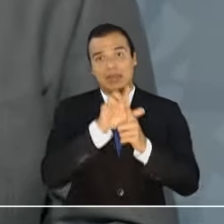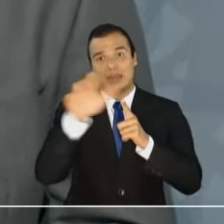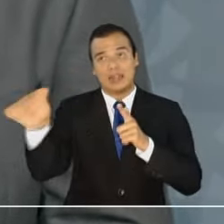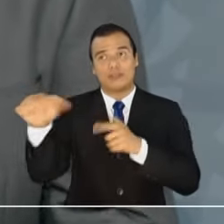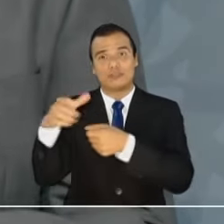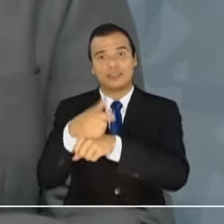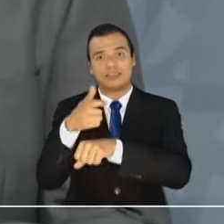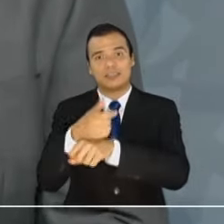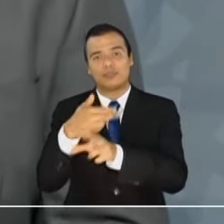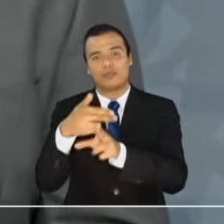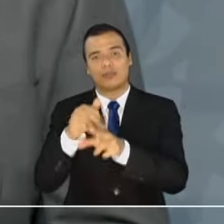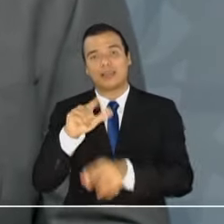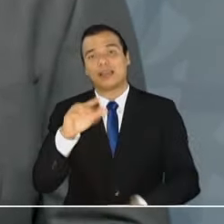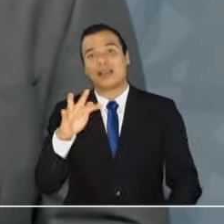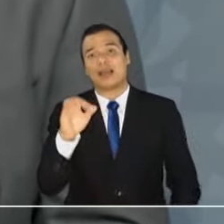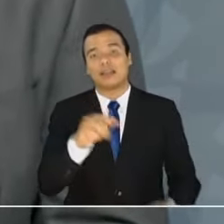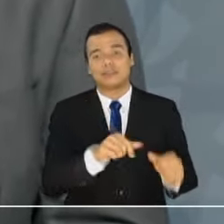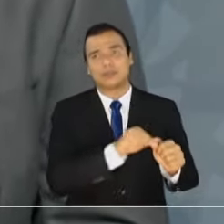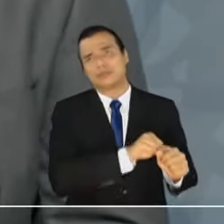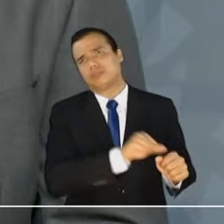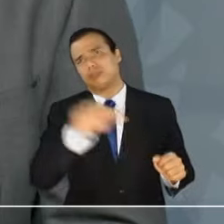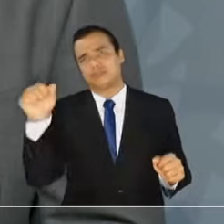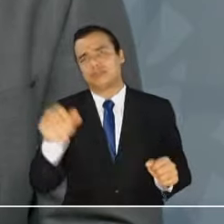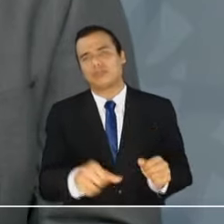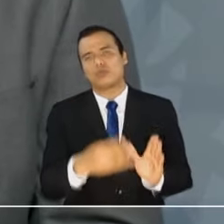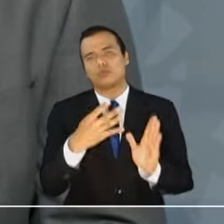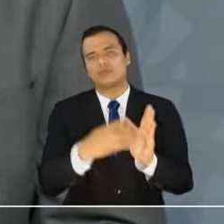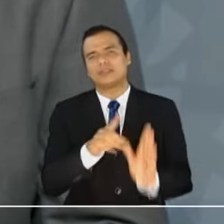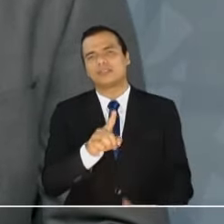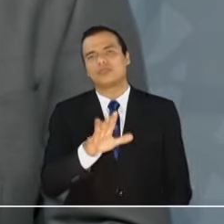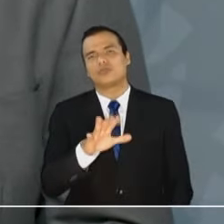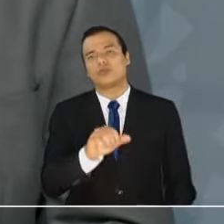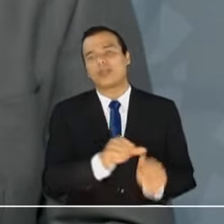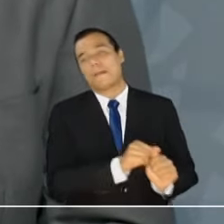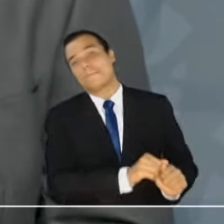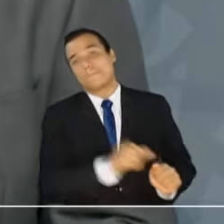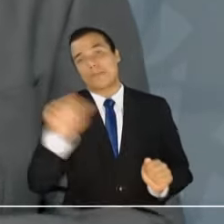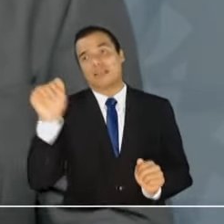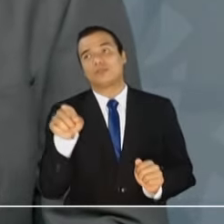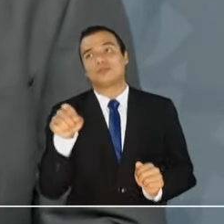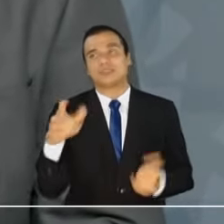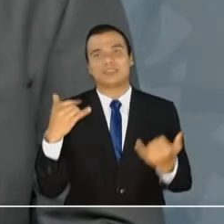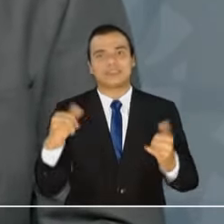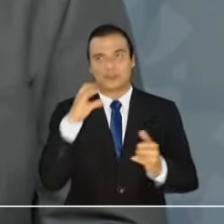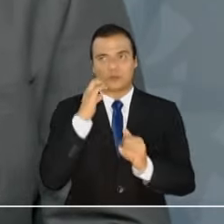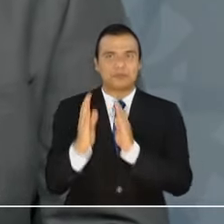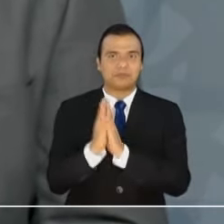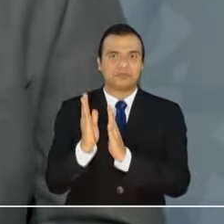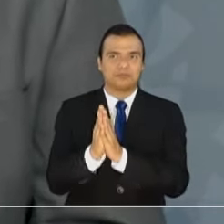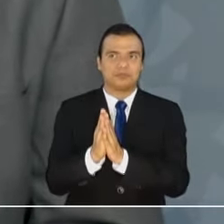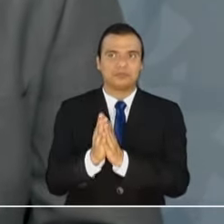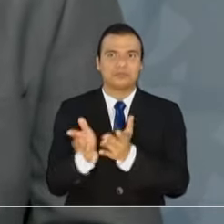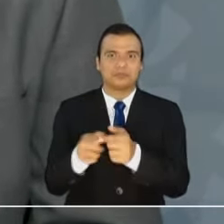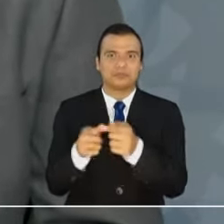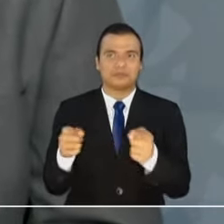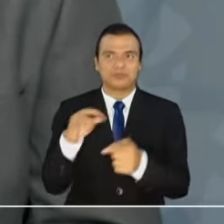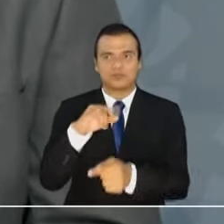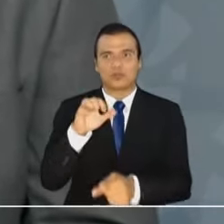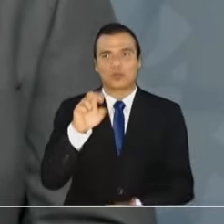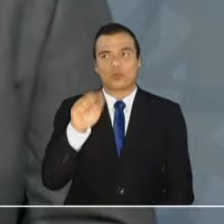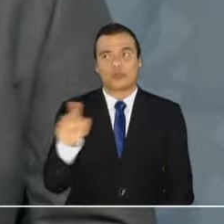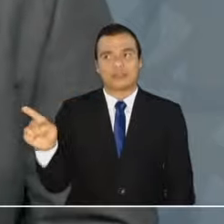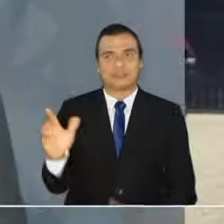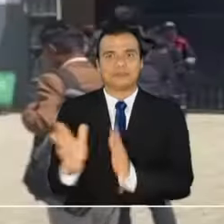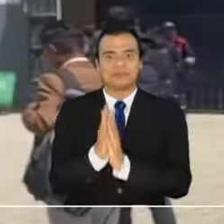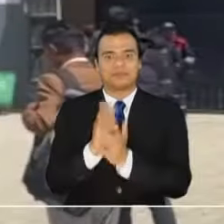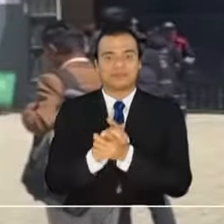metros de altura, y saludamos de una vez con todo el paquete previo al partido a Julián Collazos, que está bien abrigado y con poco oxígeno allá. Buenas tardes,